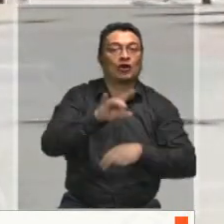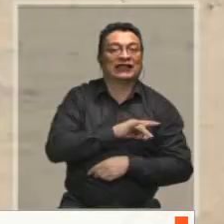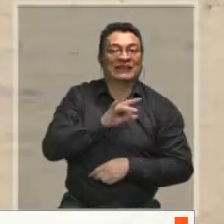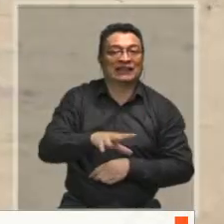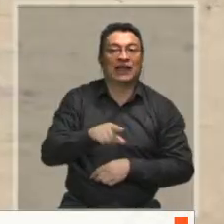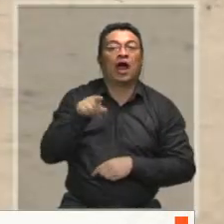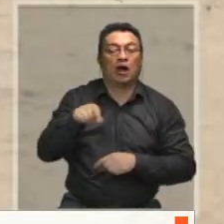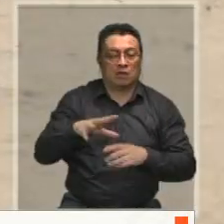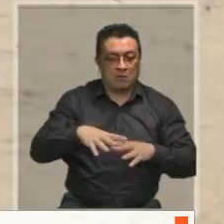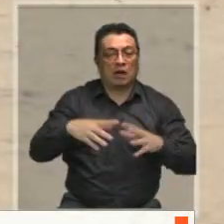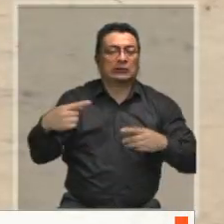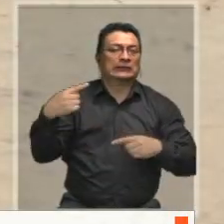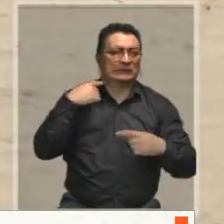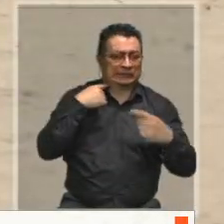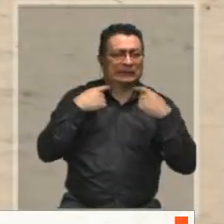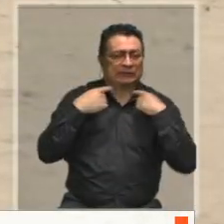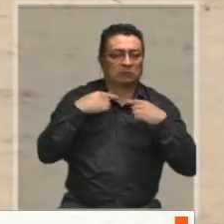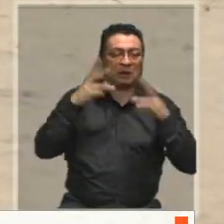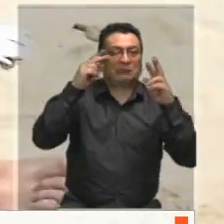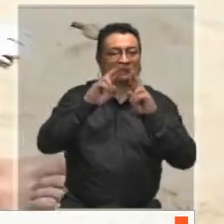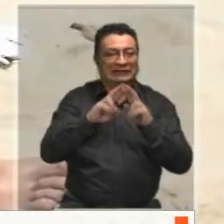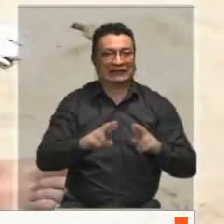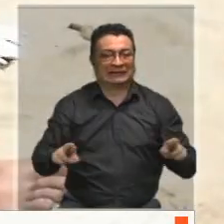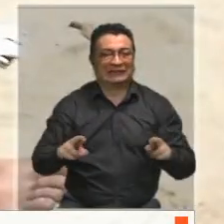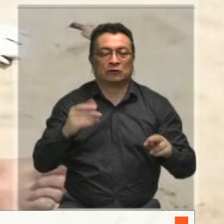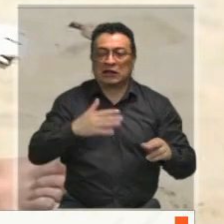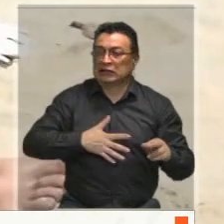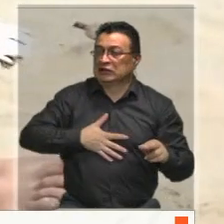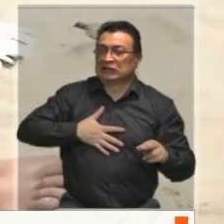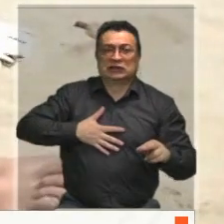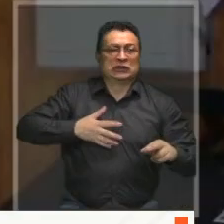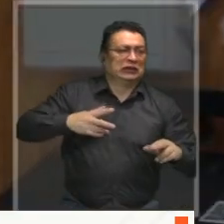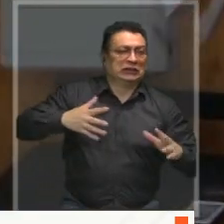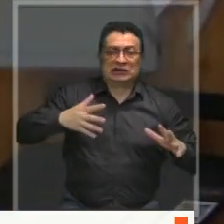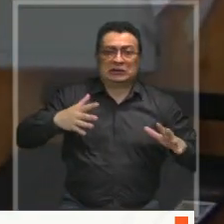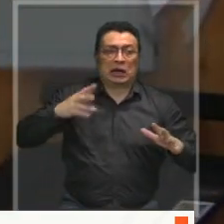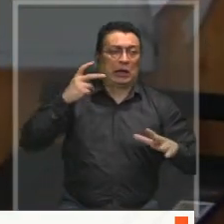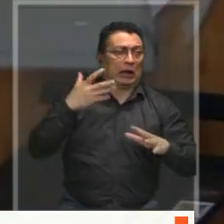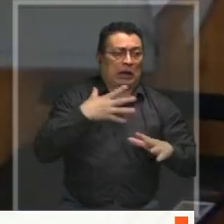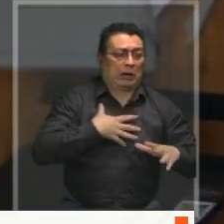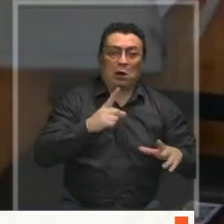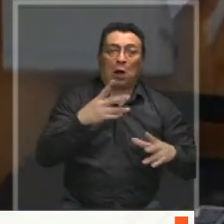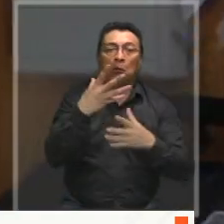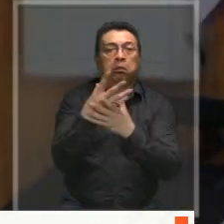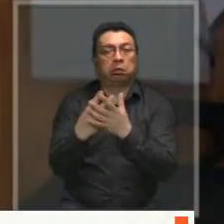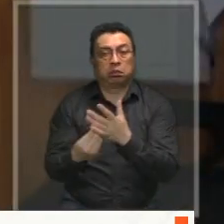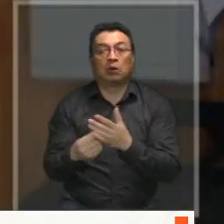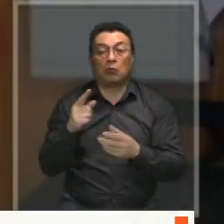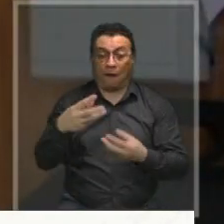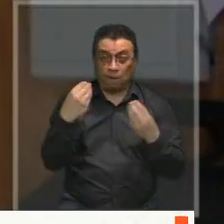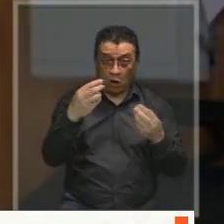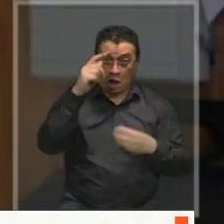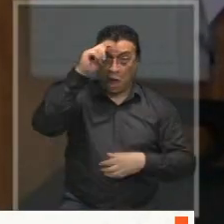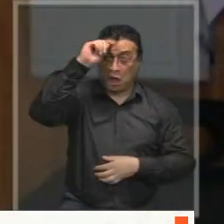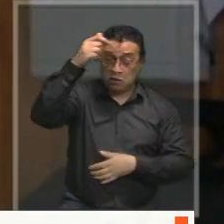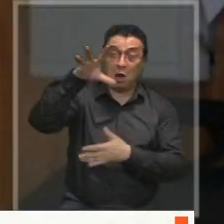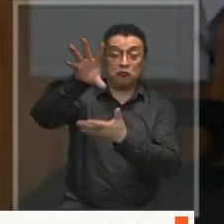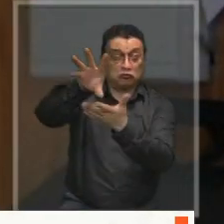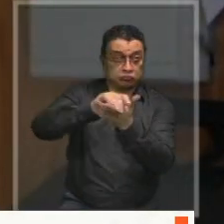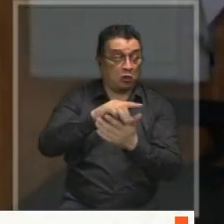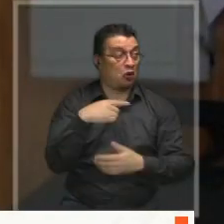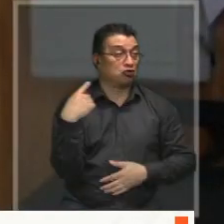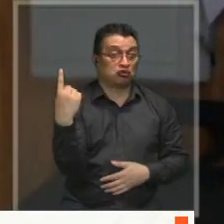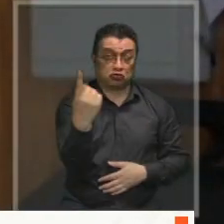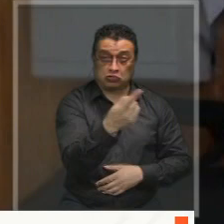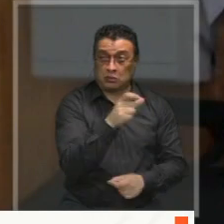sector fuertemente golpeado y combatir la sensación de inseguridad. Este me parece una muy buena idea, creo que a toda la gente acá al sector